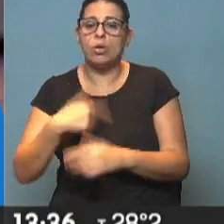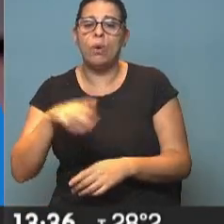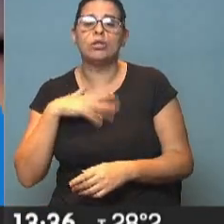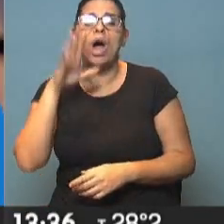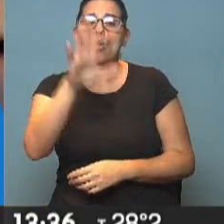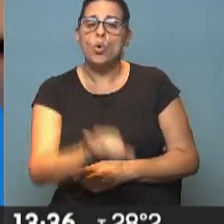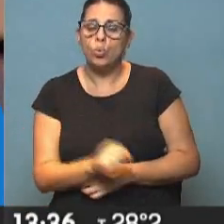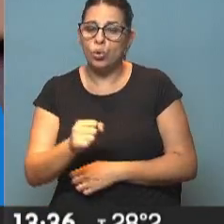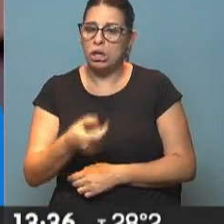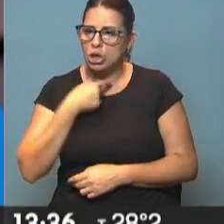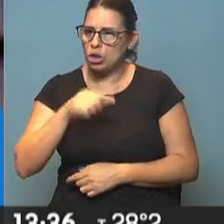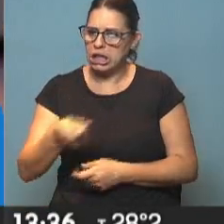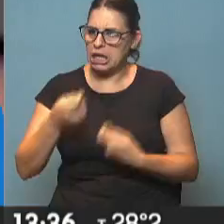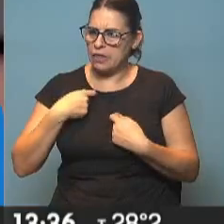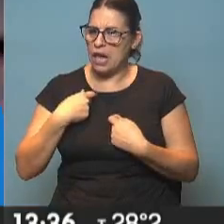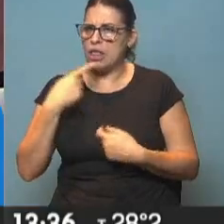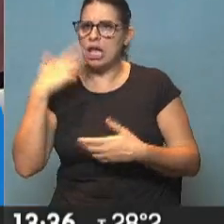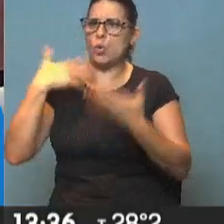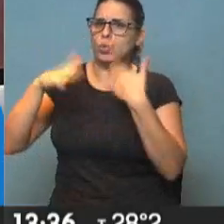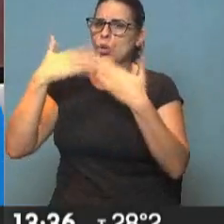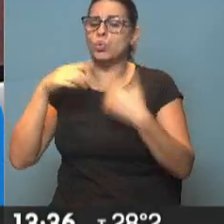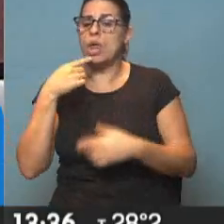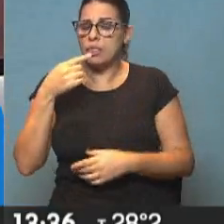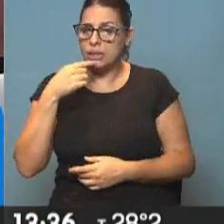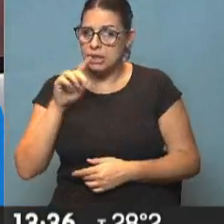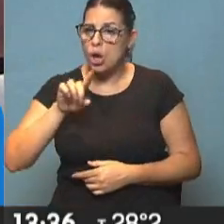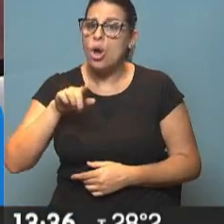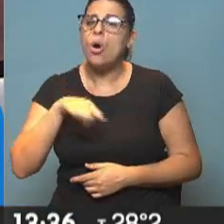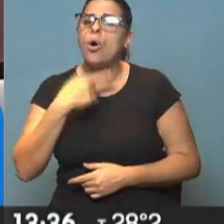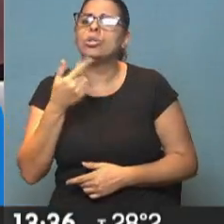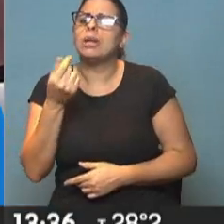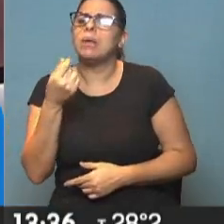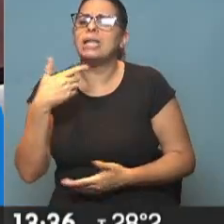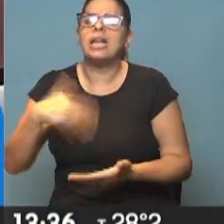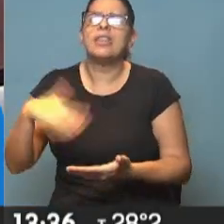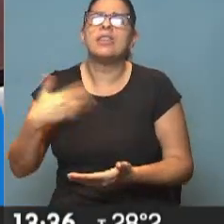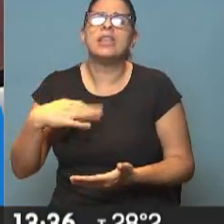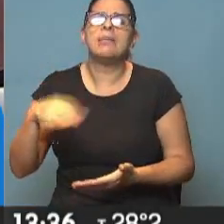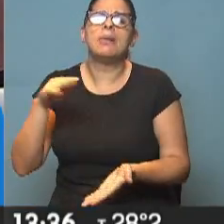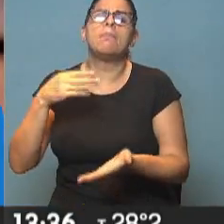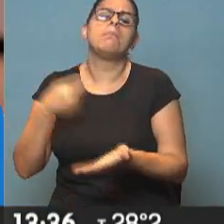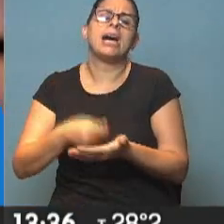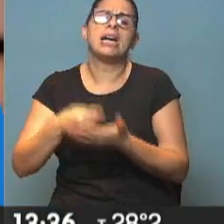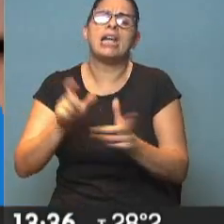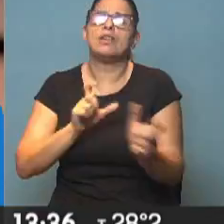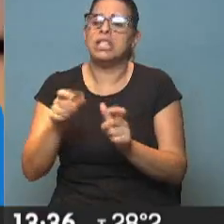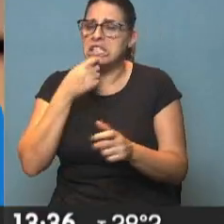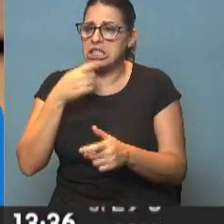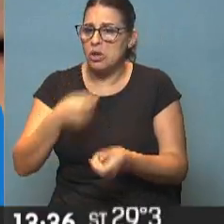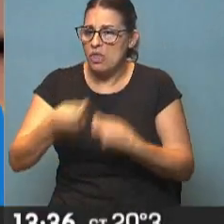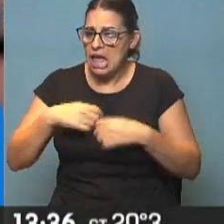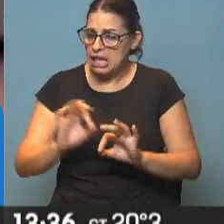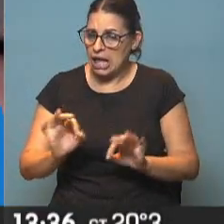retirar no me lo quieren dar excusándose de que tienen otro monto que debía abonar una diferencia y si no no me lo iban a entregar